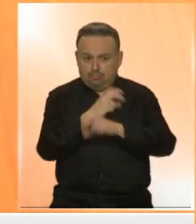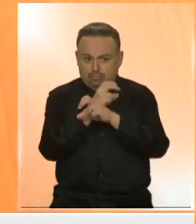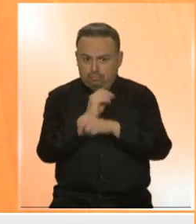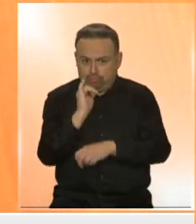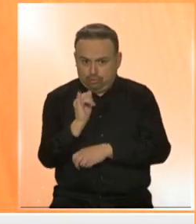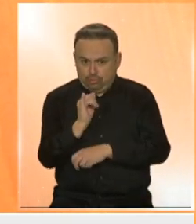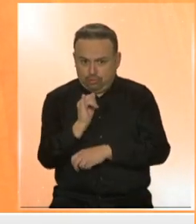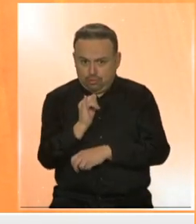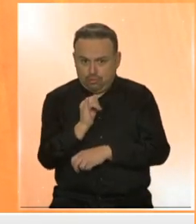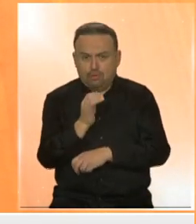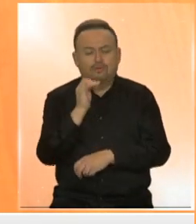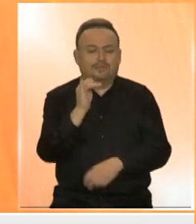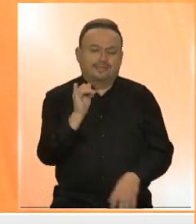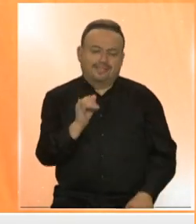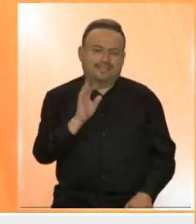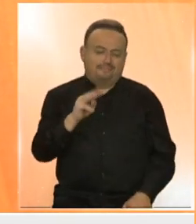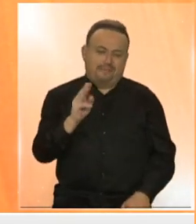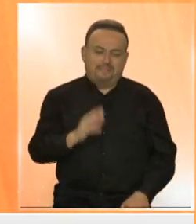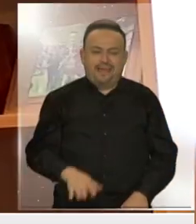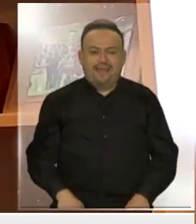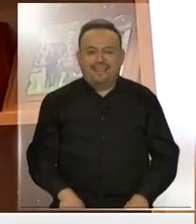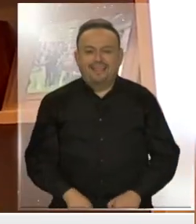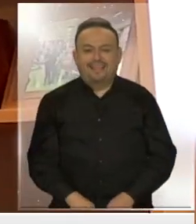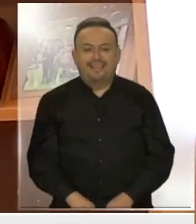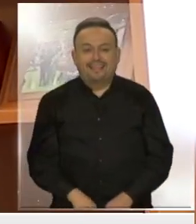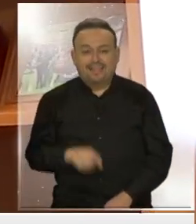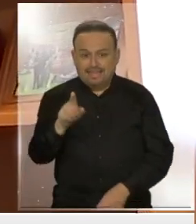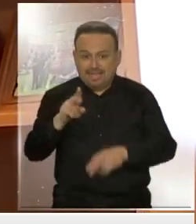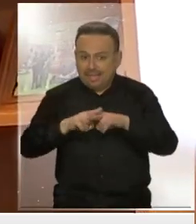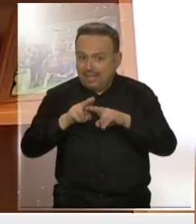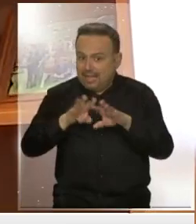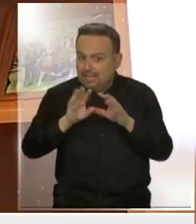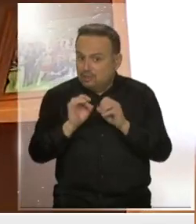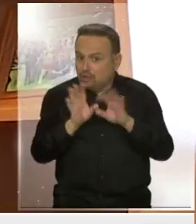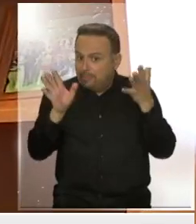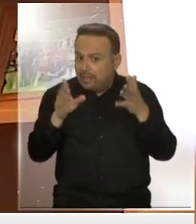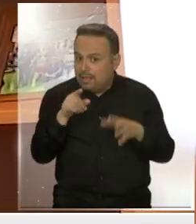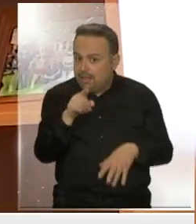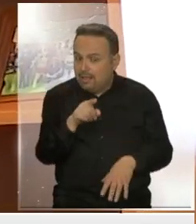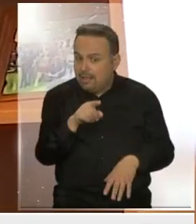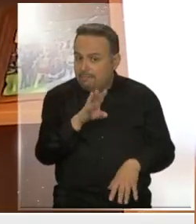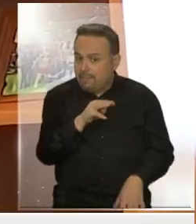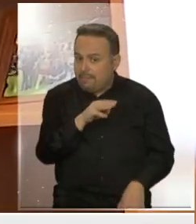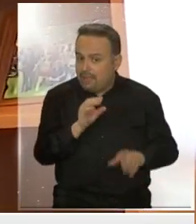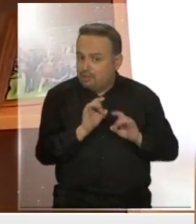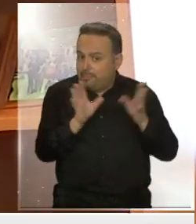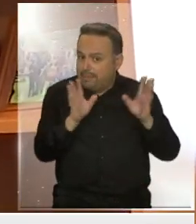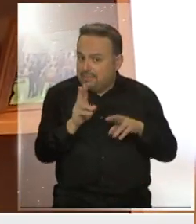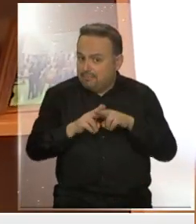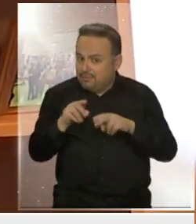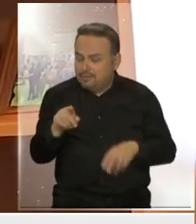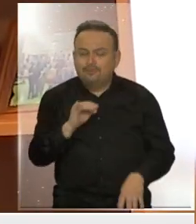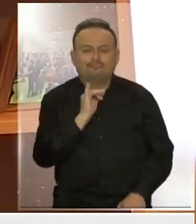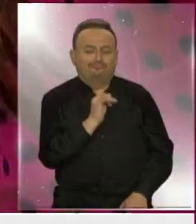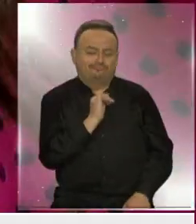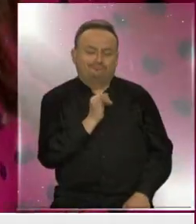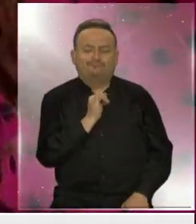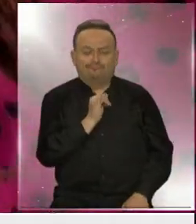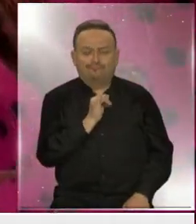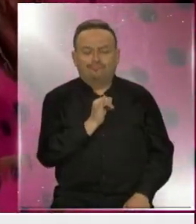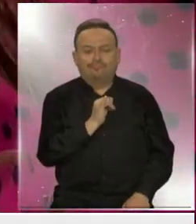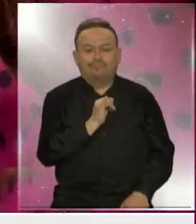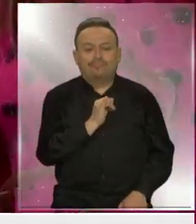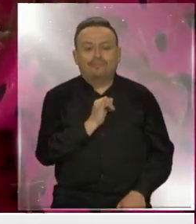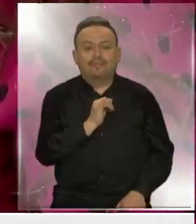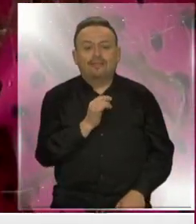¿cierto? Sí. Sí. ¿Y le están preparando alguna sorpresa, alguna cosita a la mamá? Sí, sí. Es